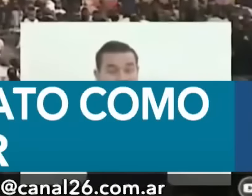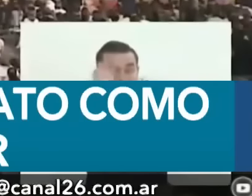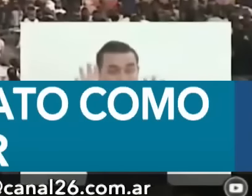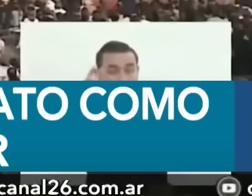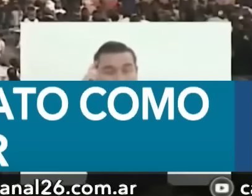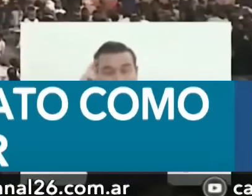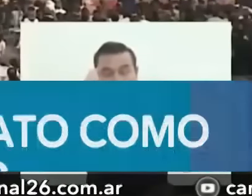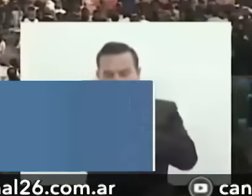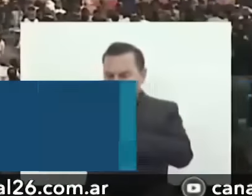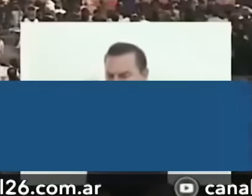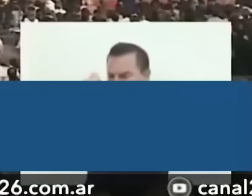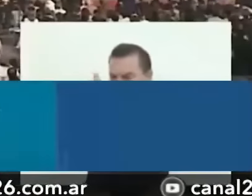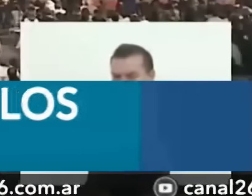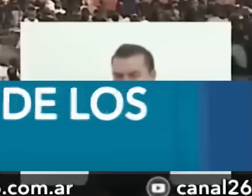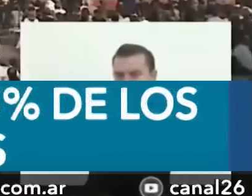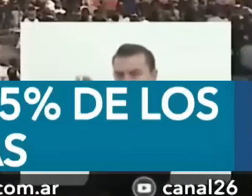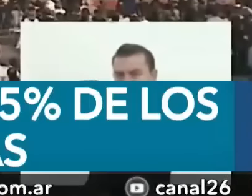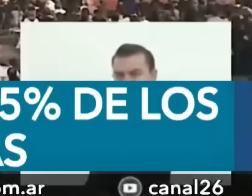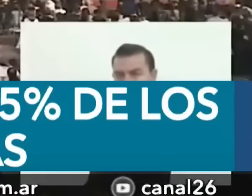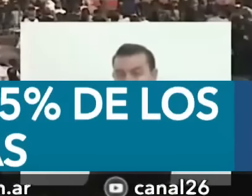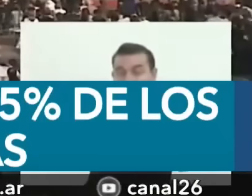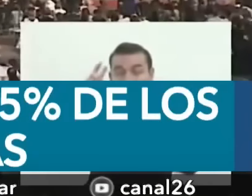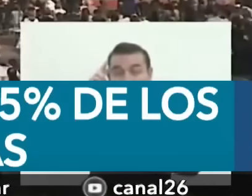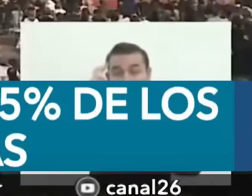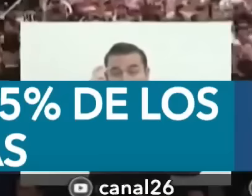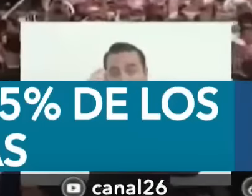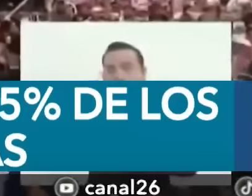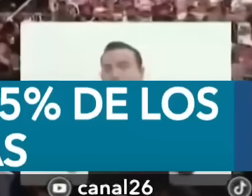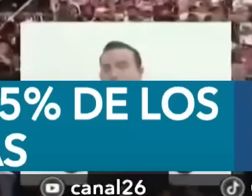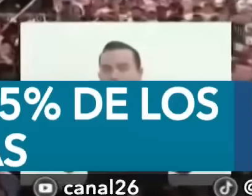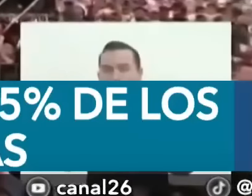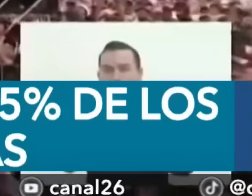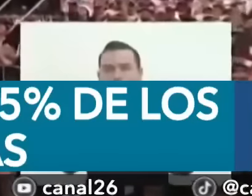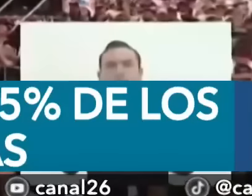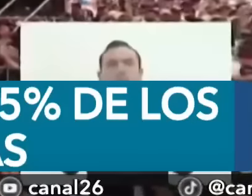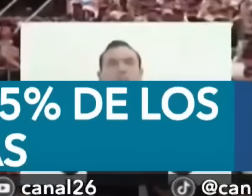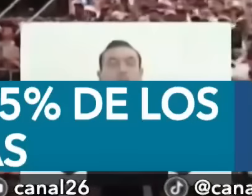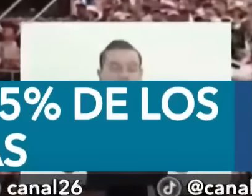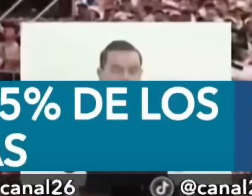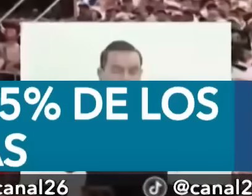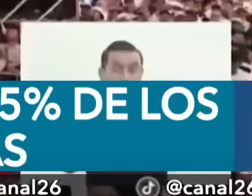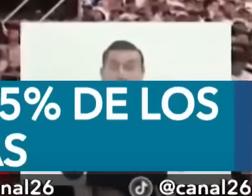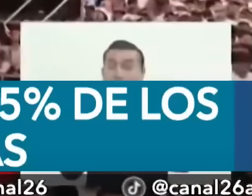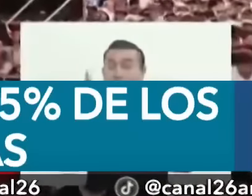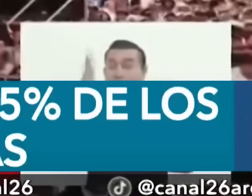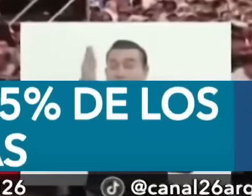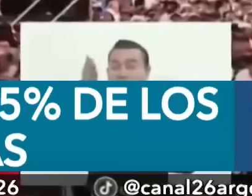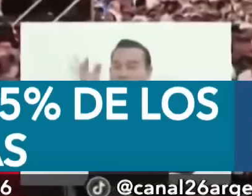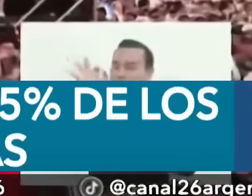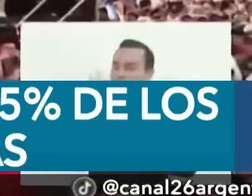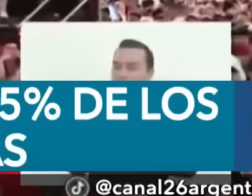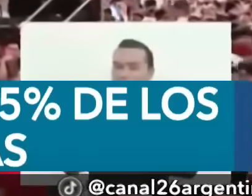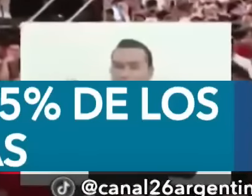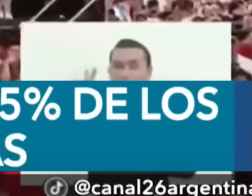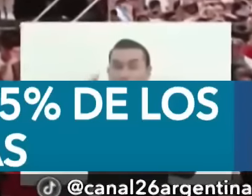que continúe cuando o una vez que finalicen los 5 años. Recordemos que en El Salvador son 5 los